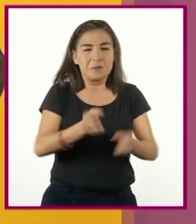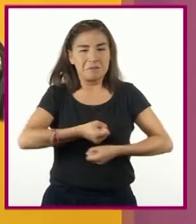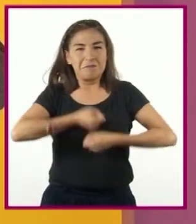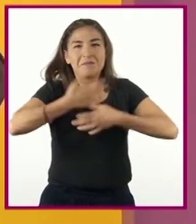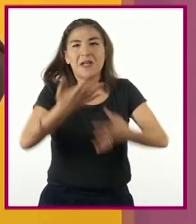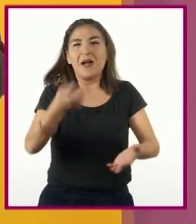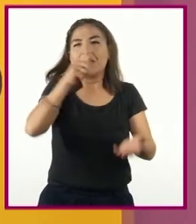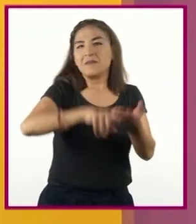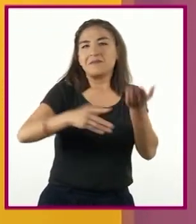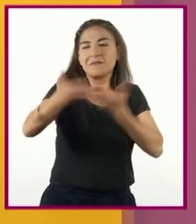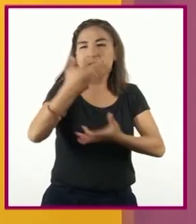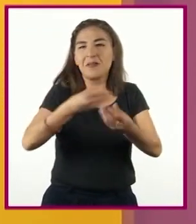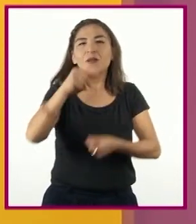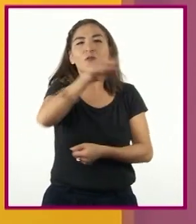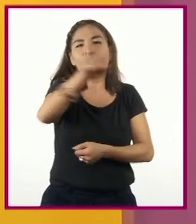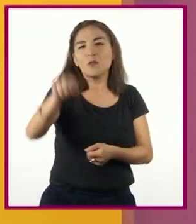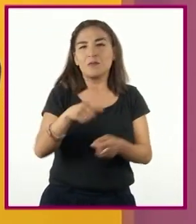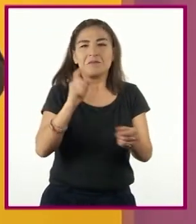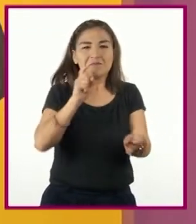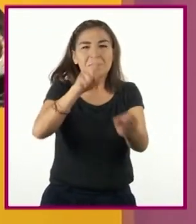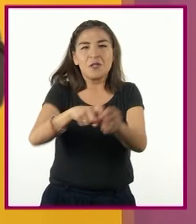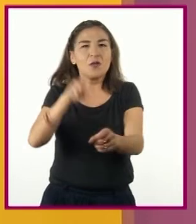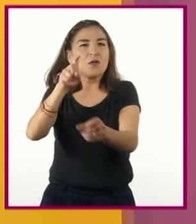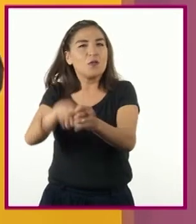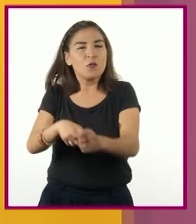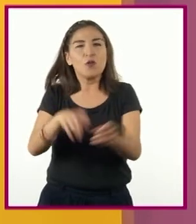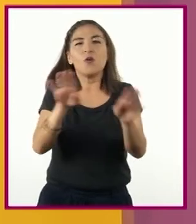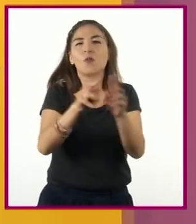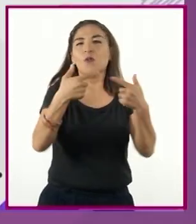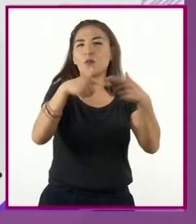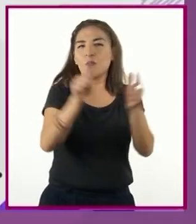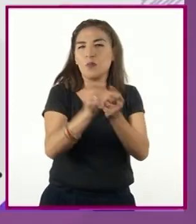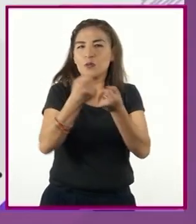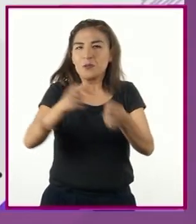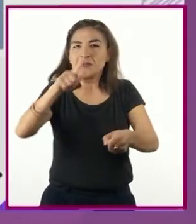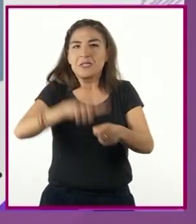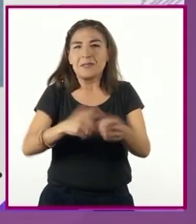expresiones comparten con sus grupos de pertenencia u otros grupos sociales?